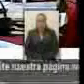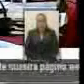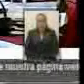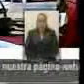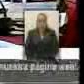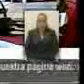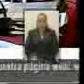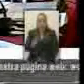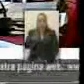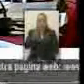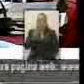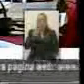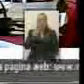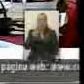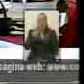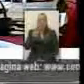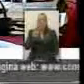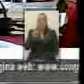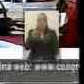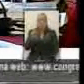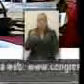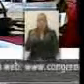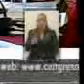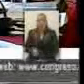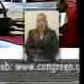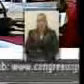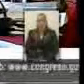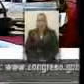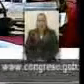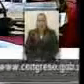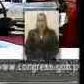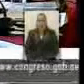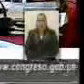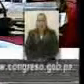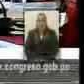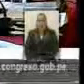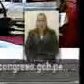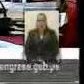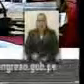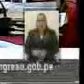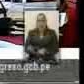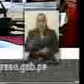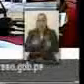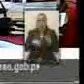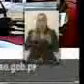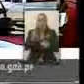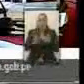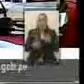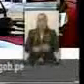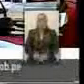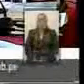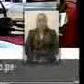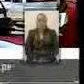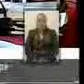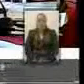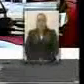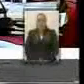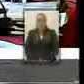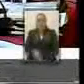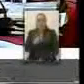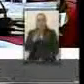grupo Oviedo por fraude en la administración de personas jurídicas, delito contra el